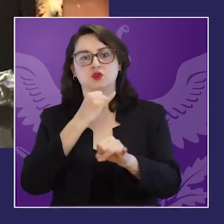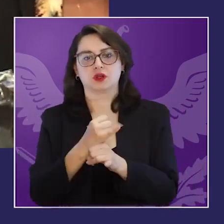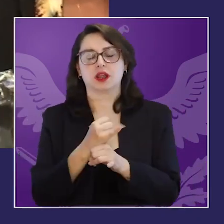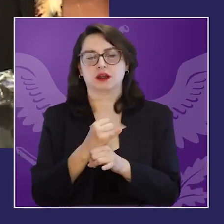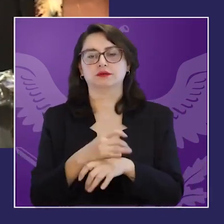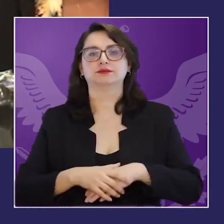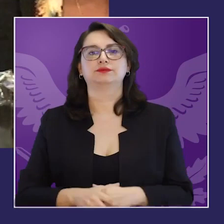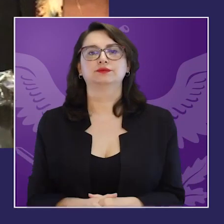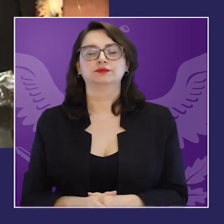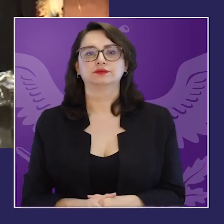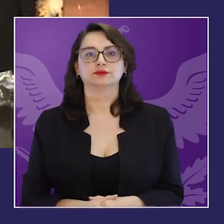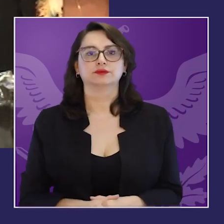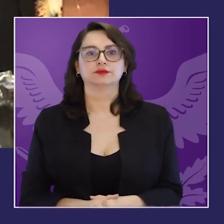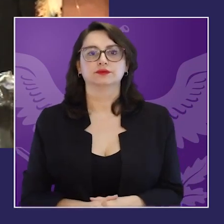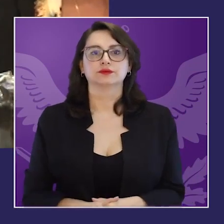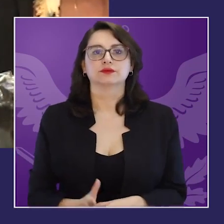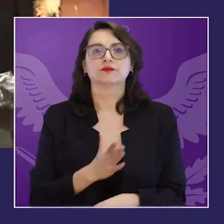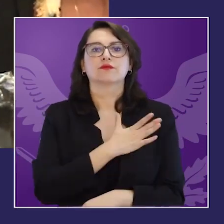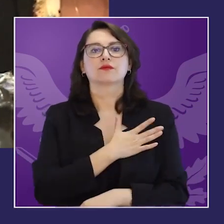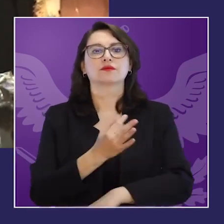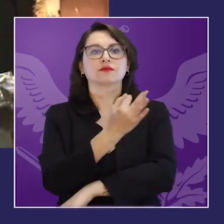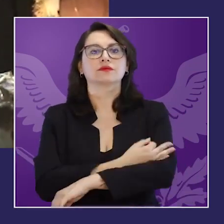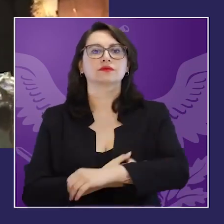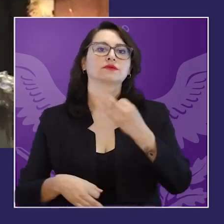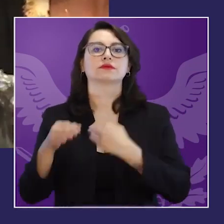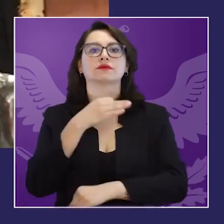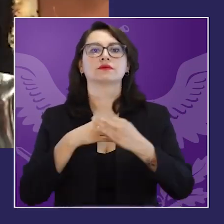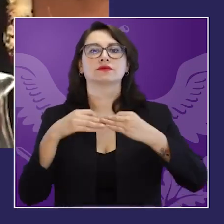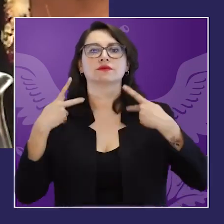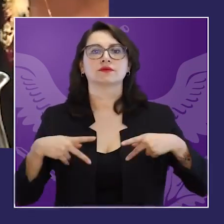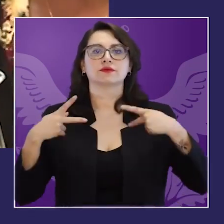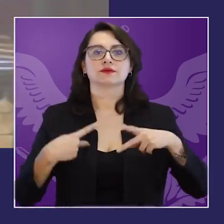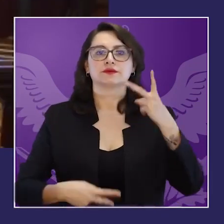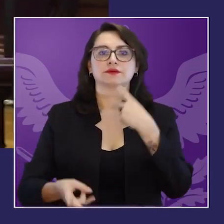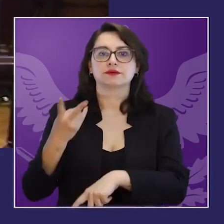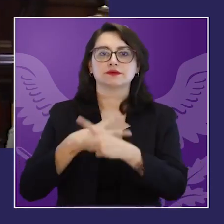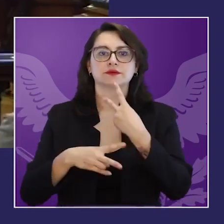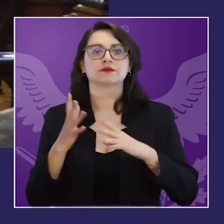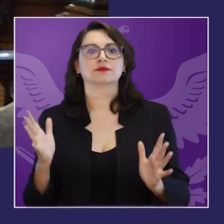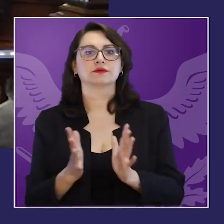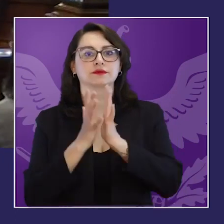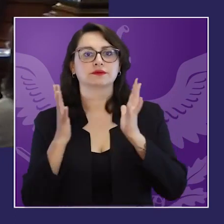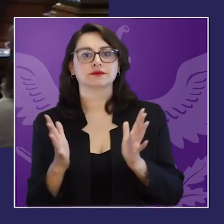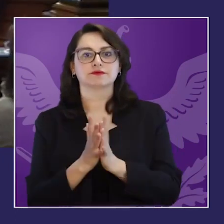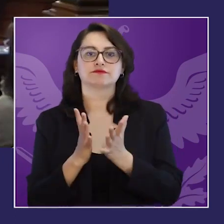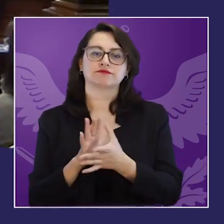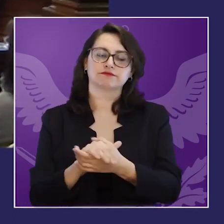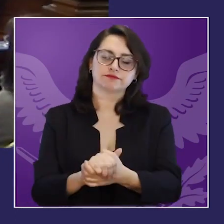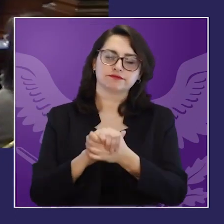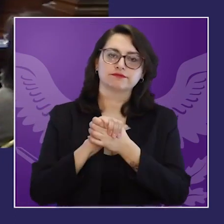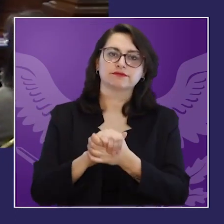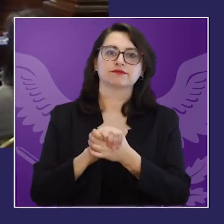estar, y nos hablará de los estándares interamericanos de protección en materia de reparación. Muy buenas tardes a todas las